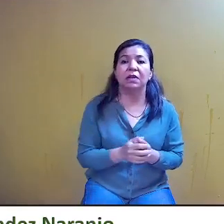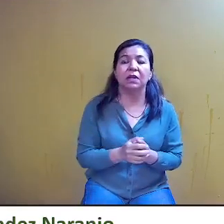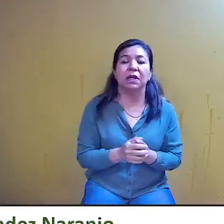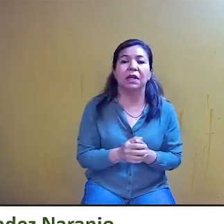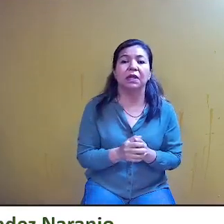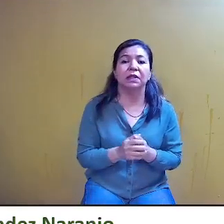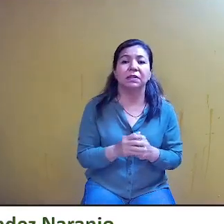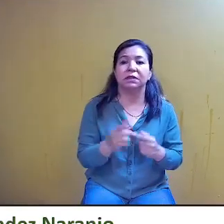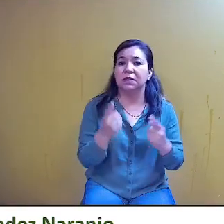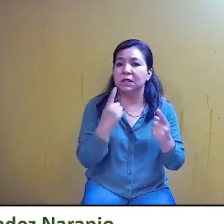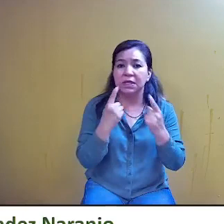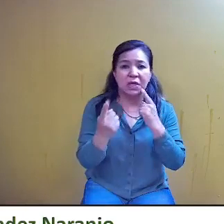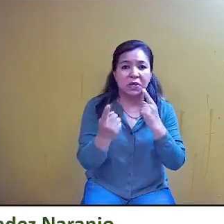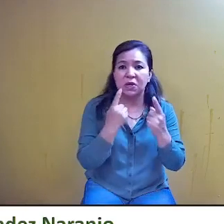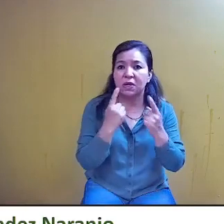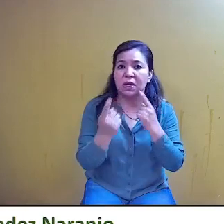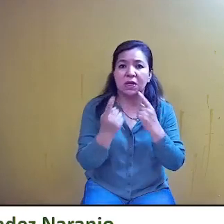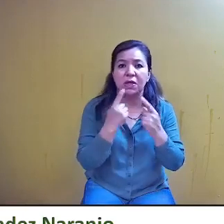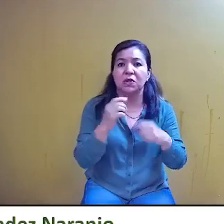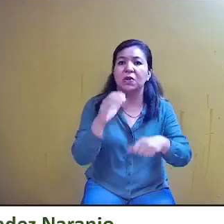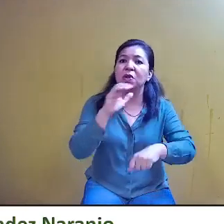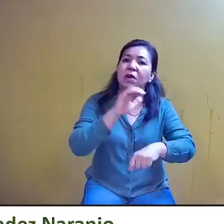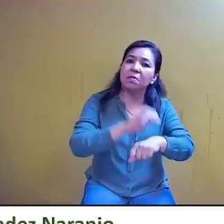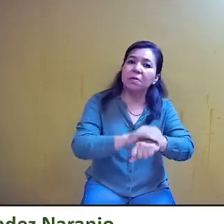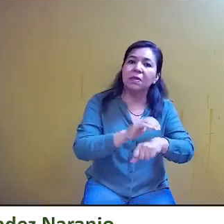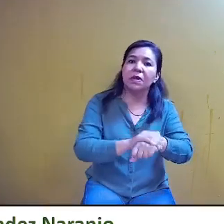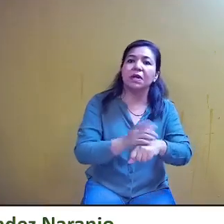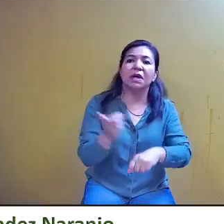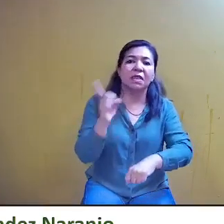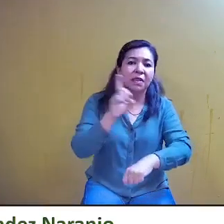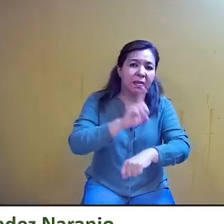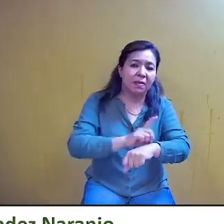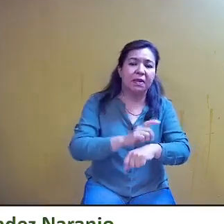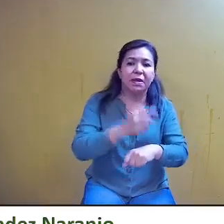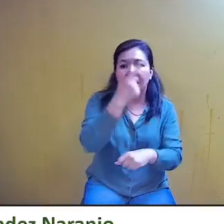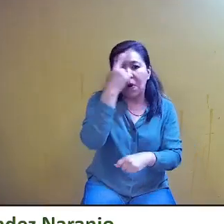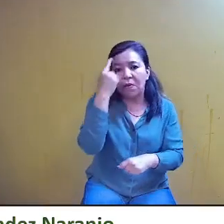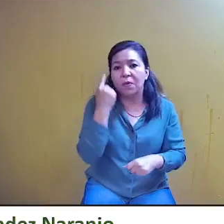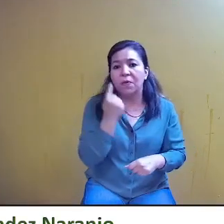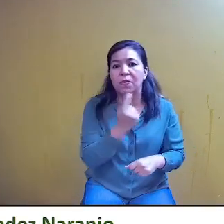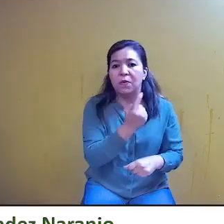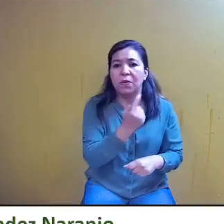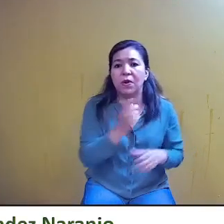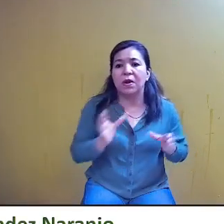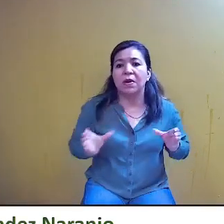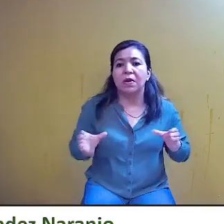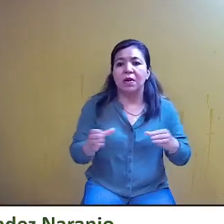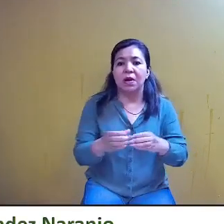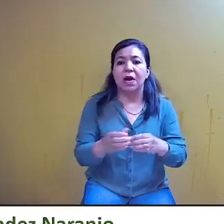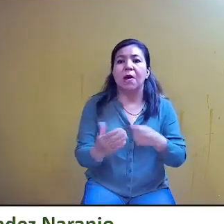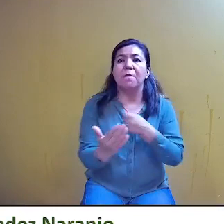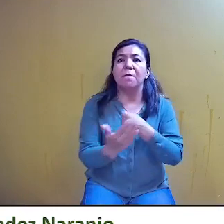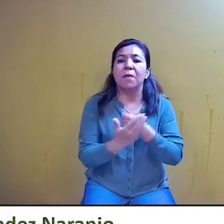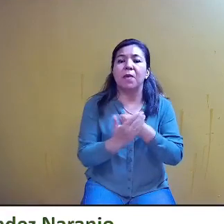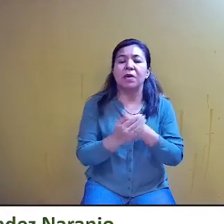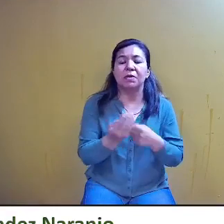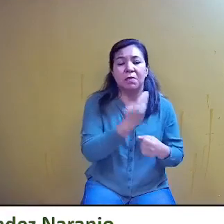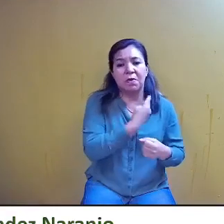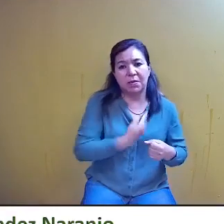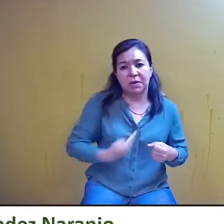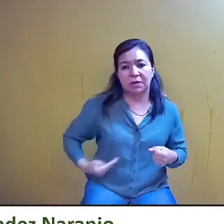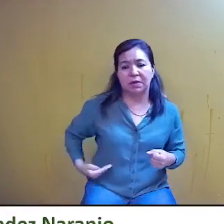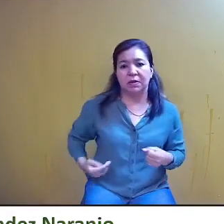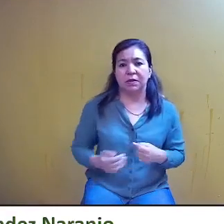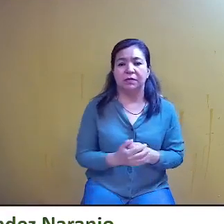frase dialogando con amigos, la fecha, lugar y hora de reunión, cerrando con la frase seré tu próximo presidente, y la